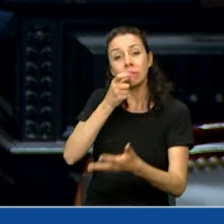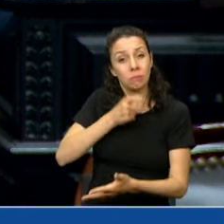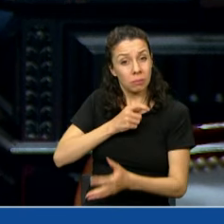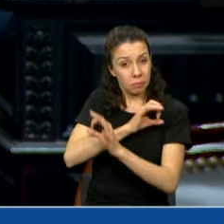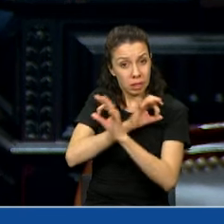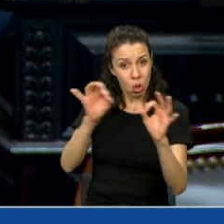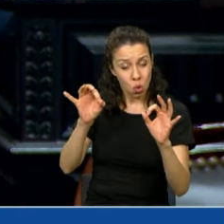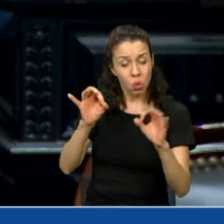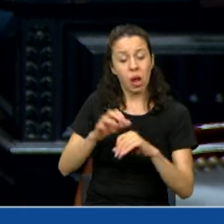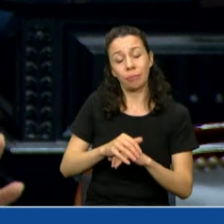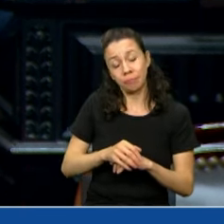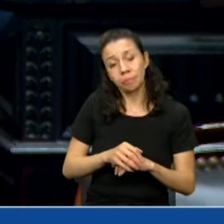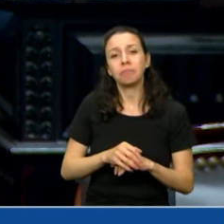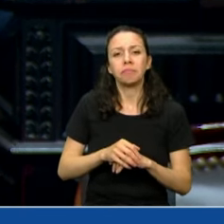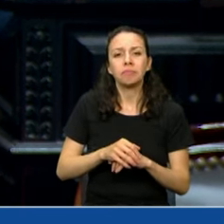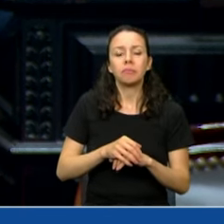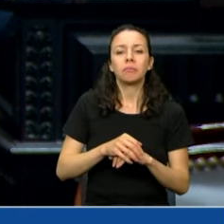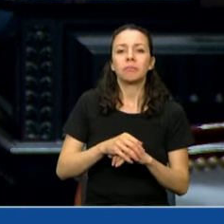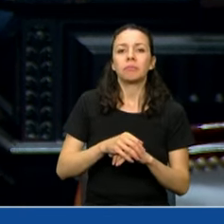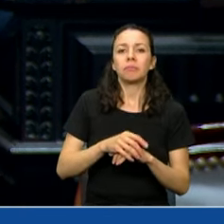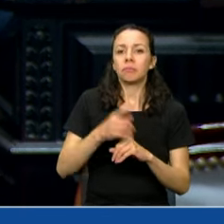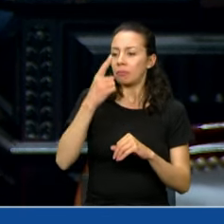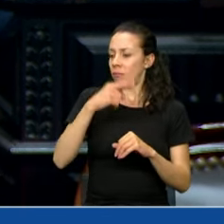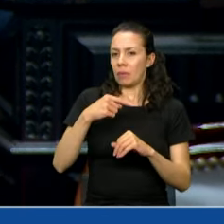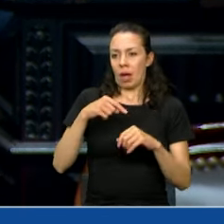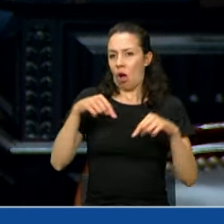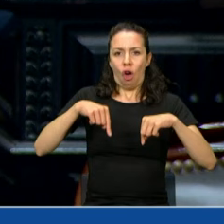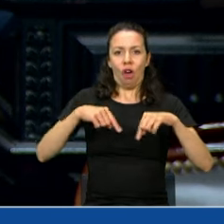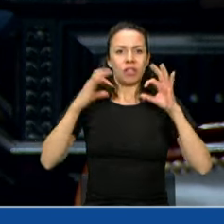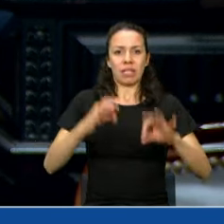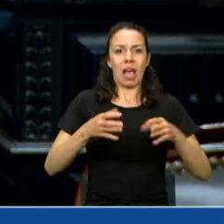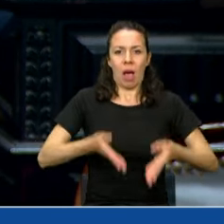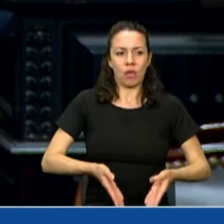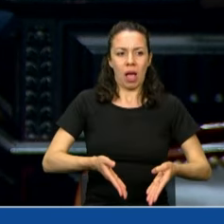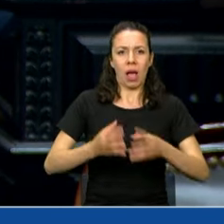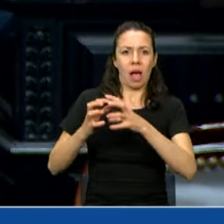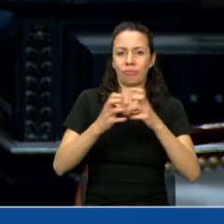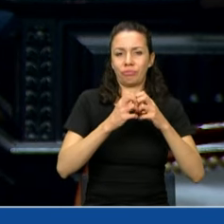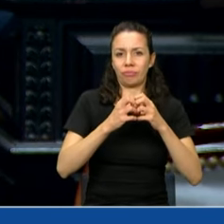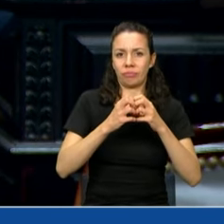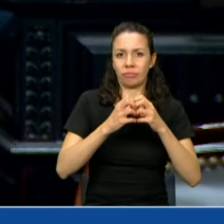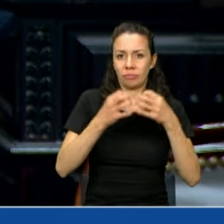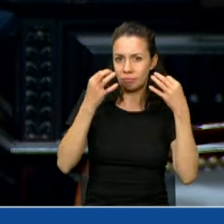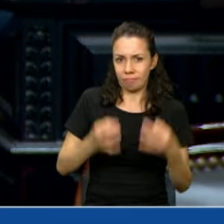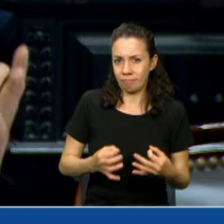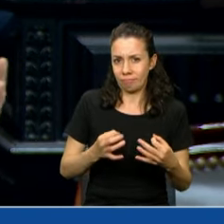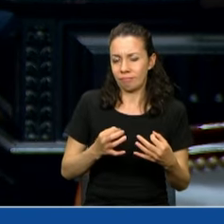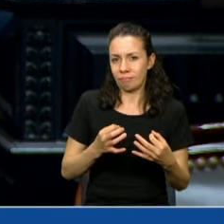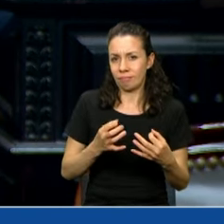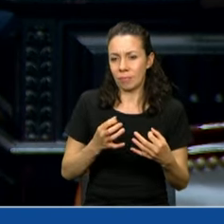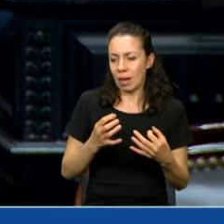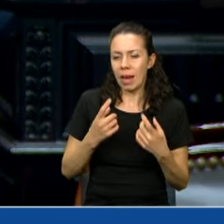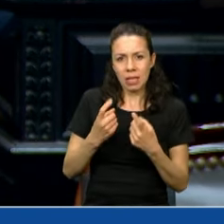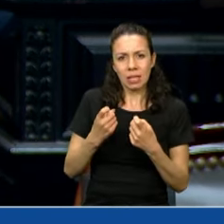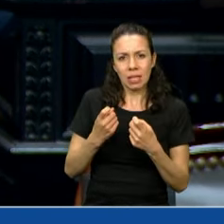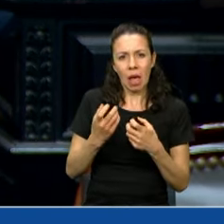respondida nos trajeron a los empujones hasta acá faltando al compromiso de haber más plenarios